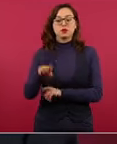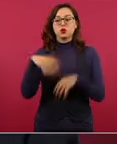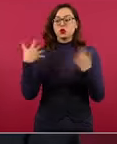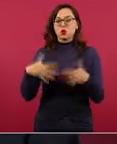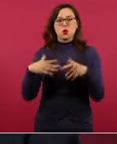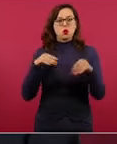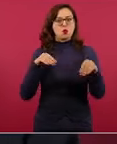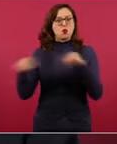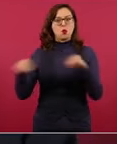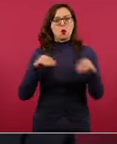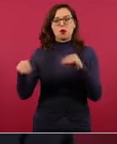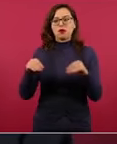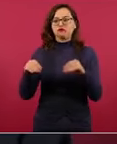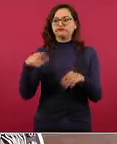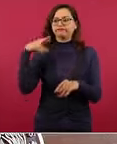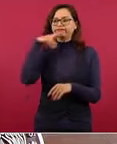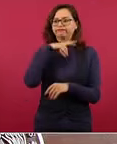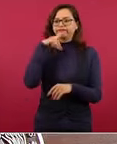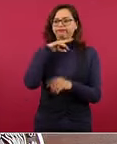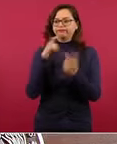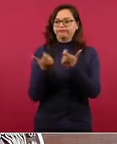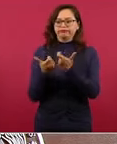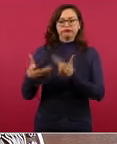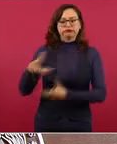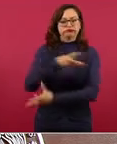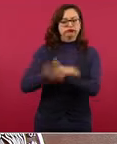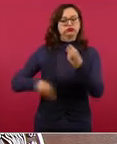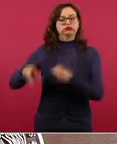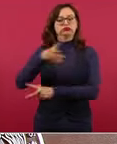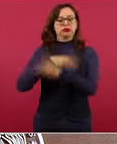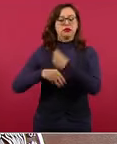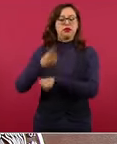en el producto interno bruto del país